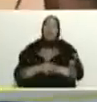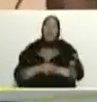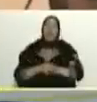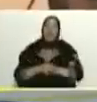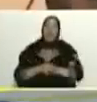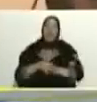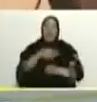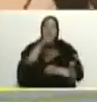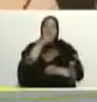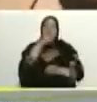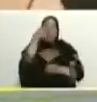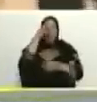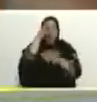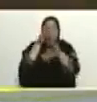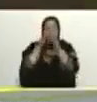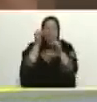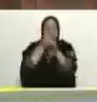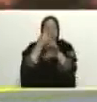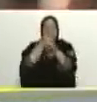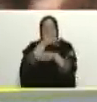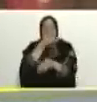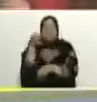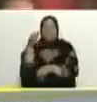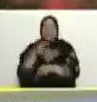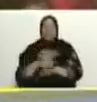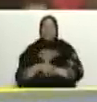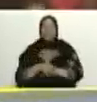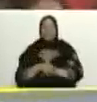y que teníamos la fe absoluta